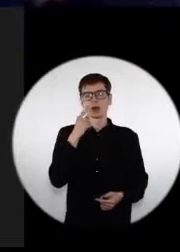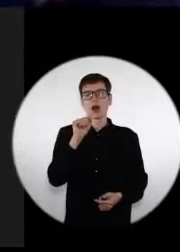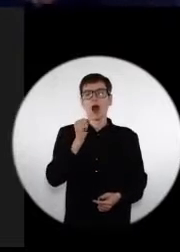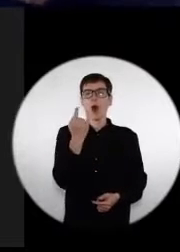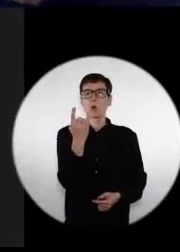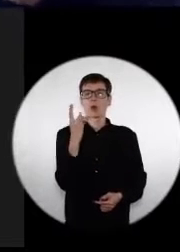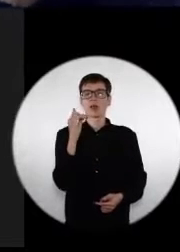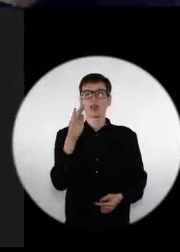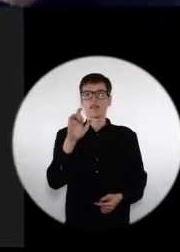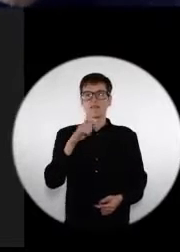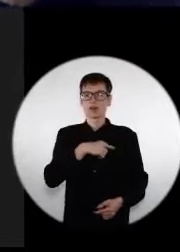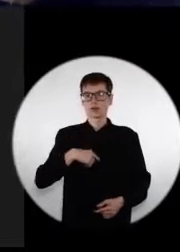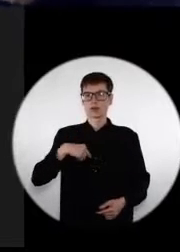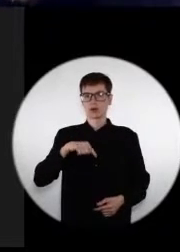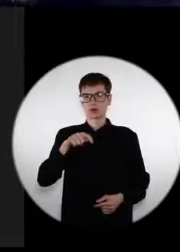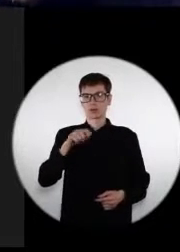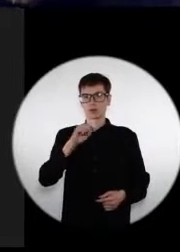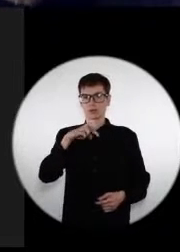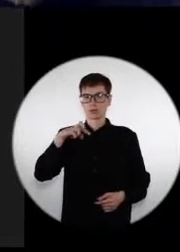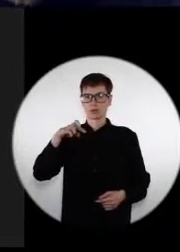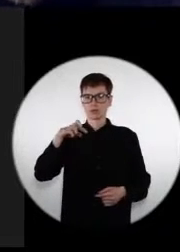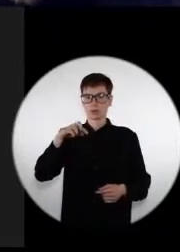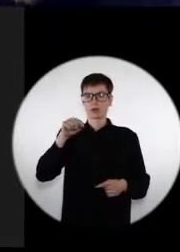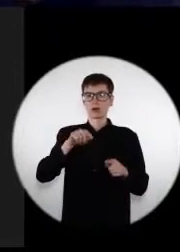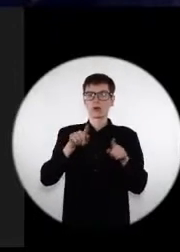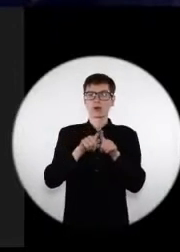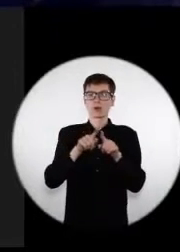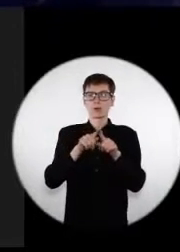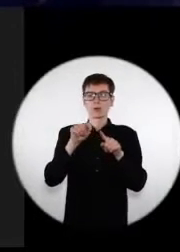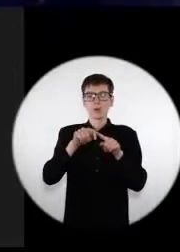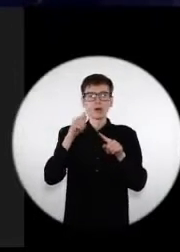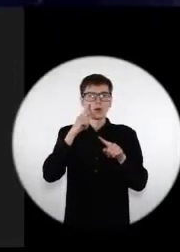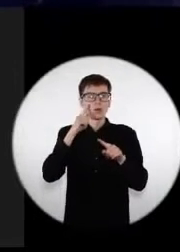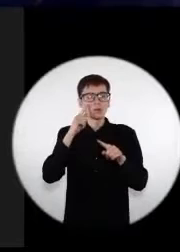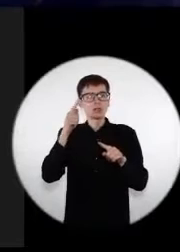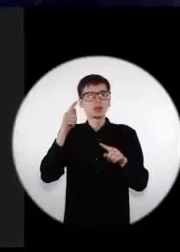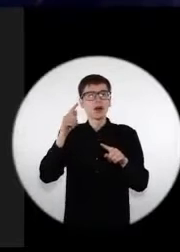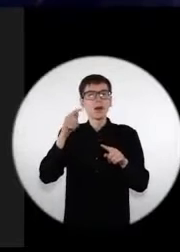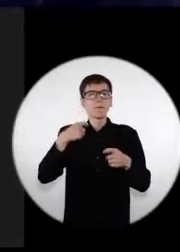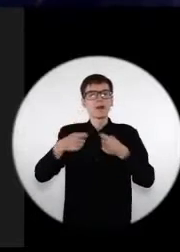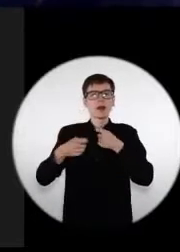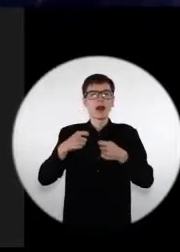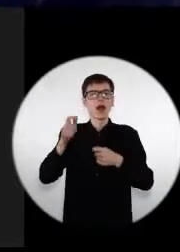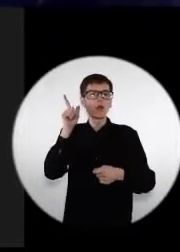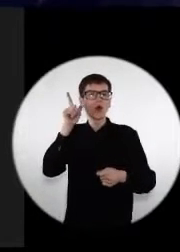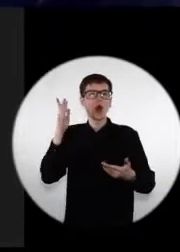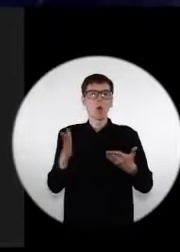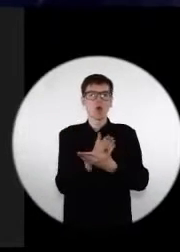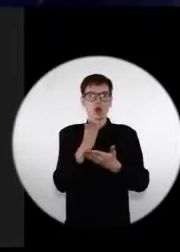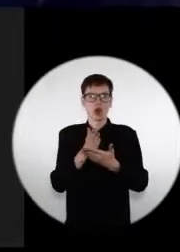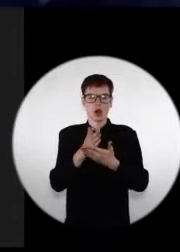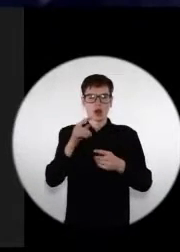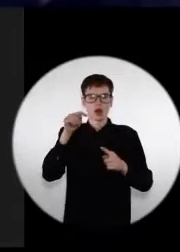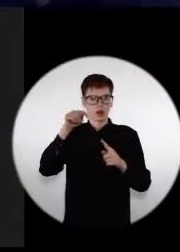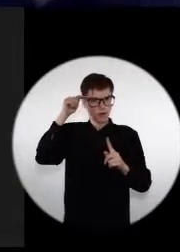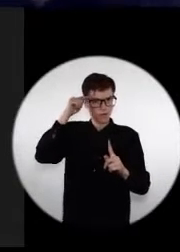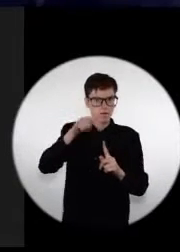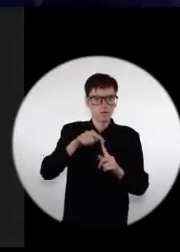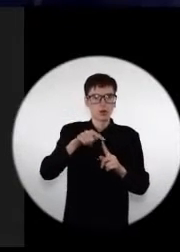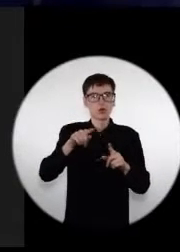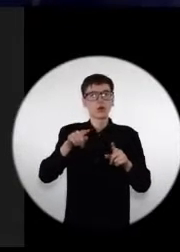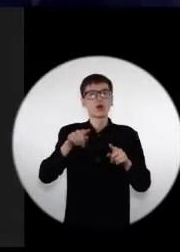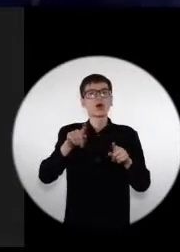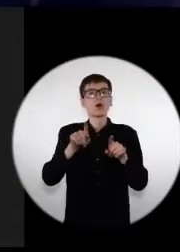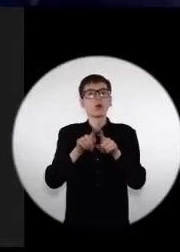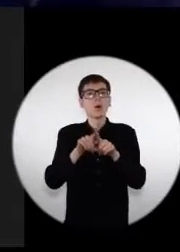no mira yo digo funcionado bulnes el estándar del mercado a